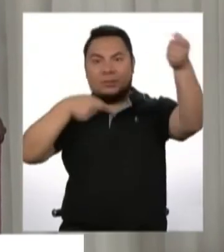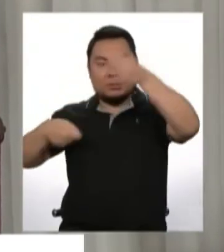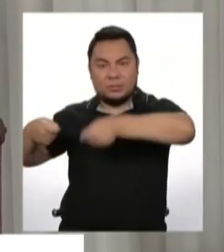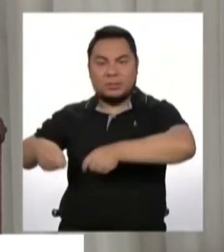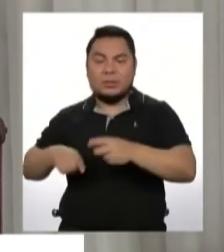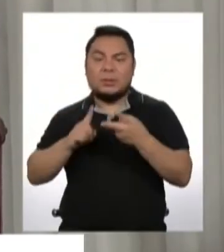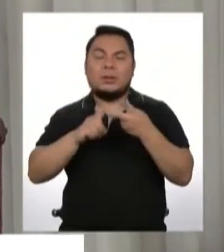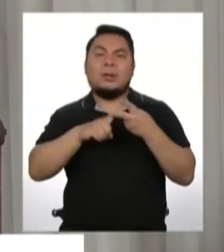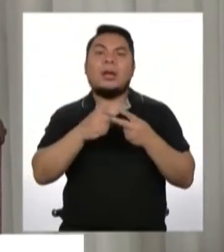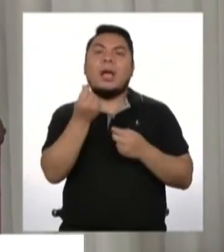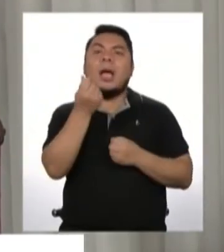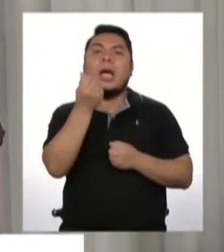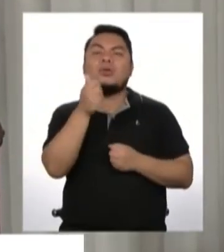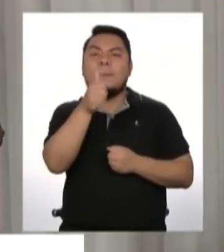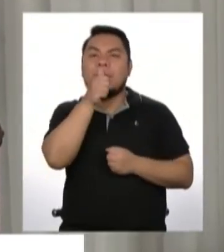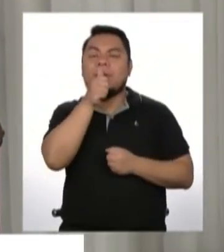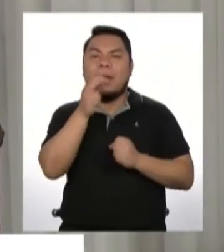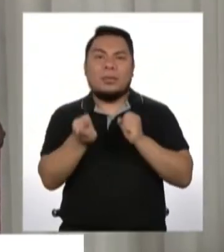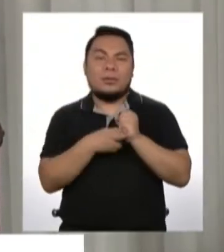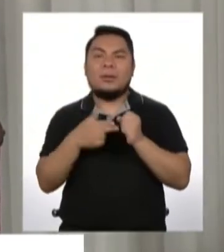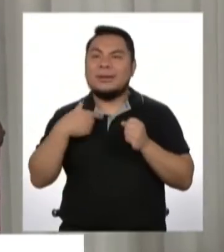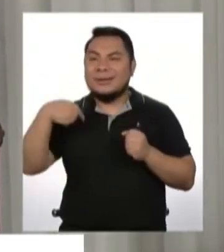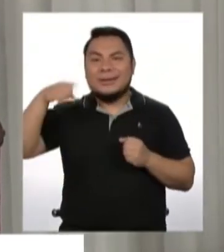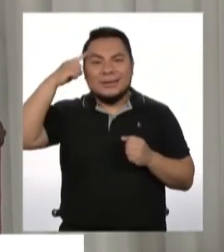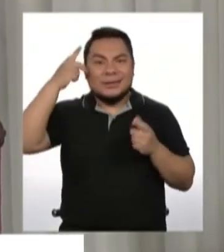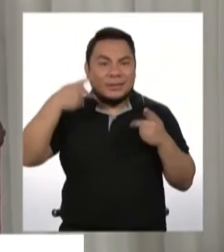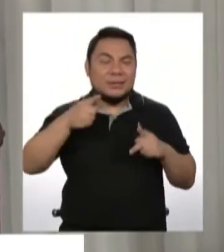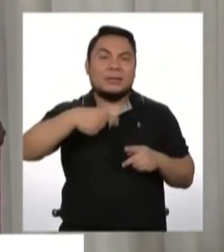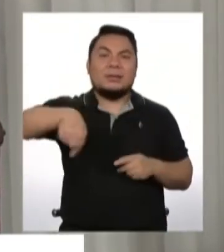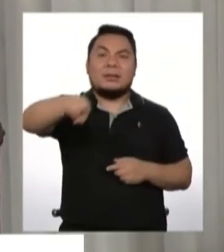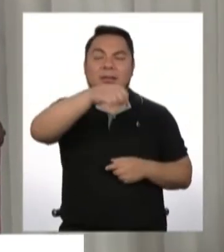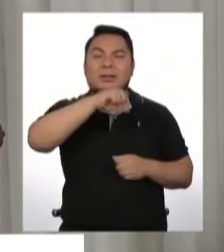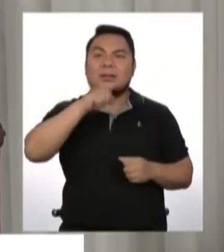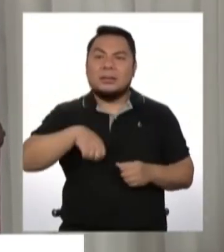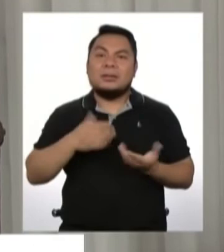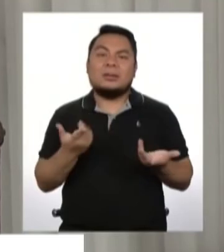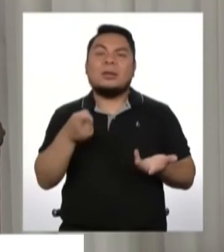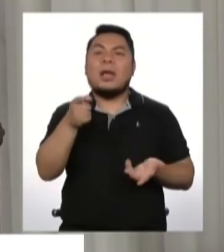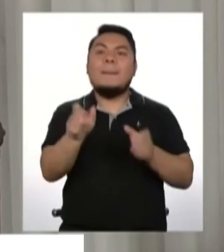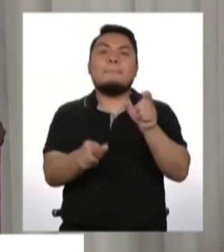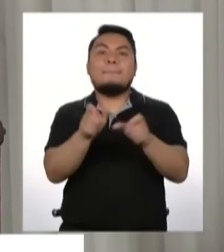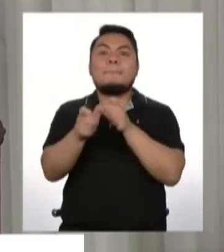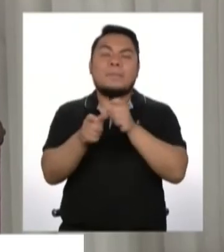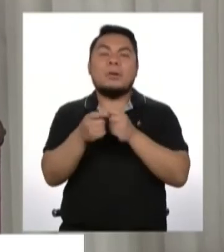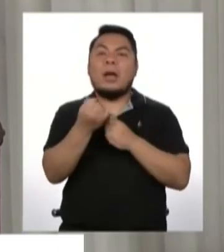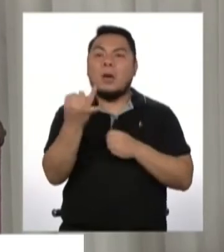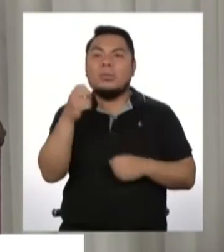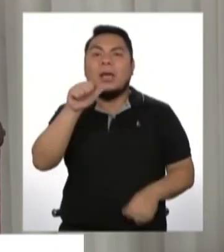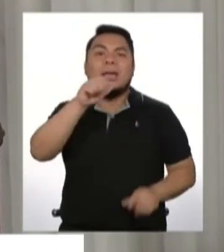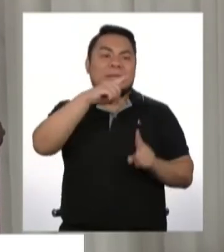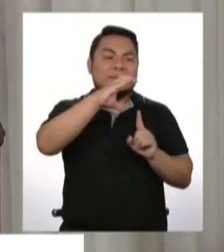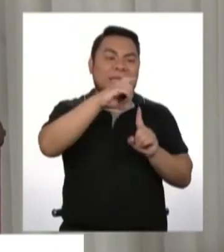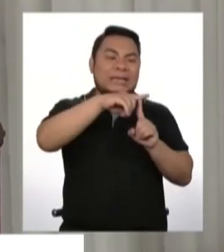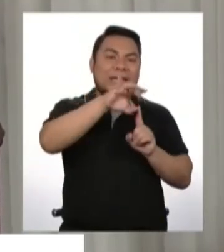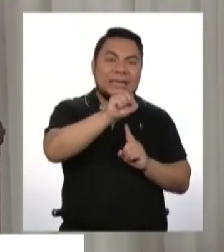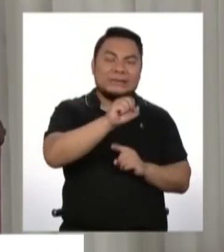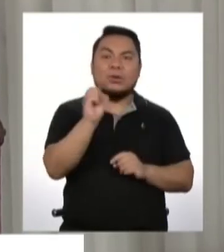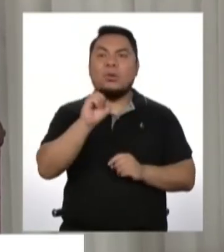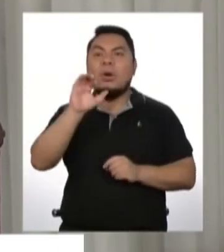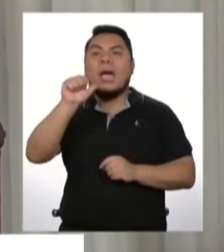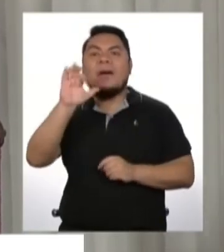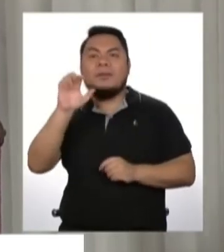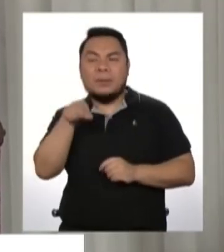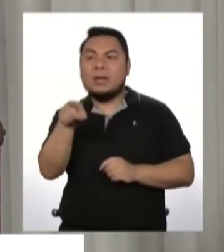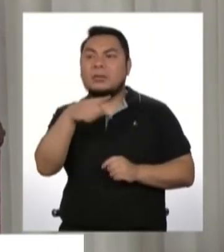ahorro privado. Recuerden que hemos permitido el acceso a fondos de las personas, como su CTS, su AFP.